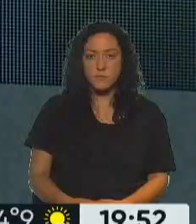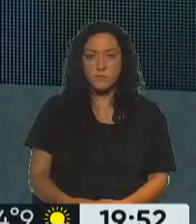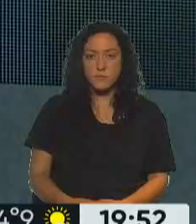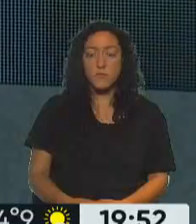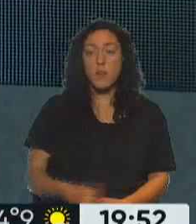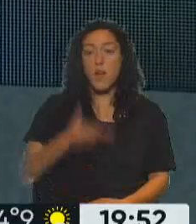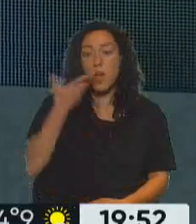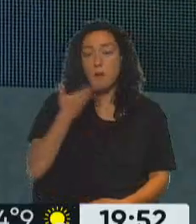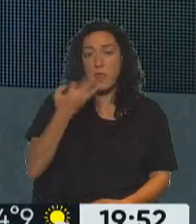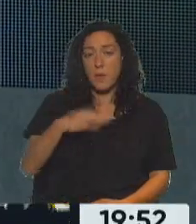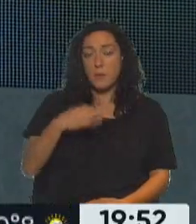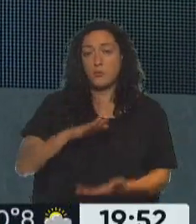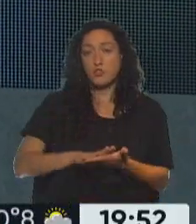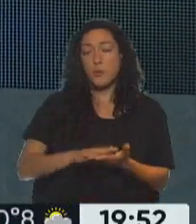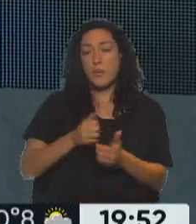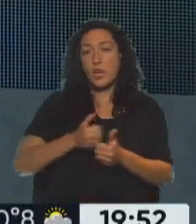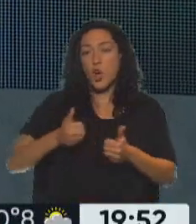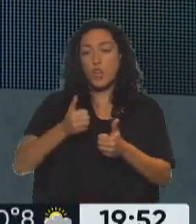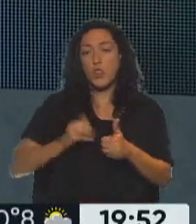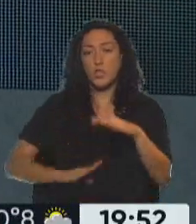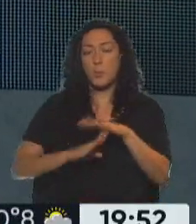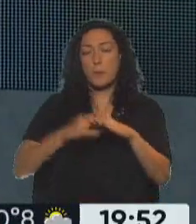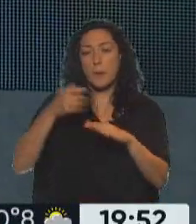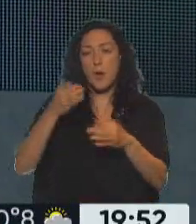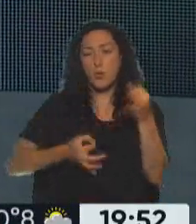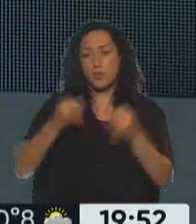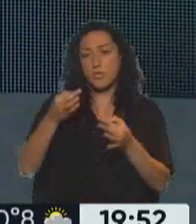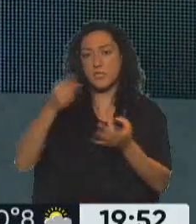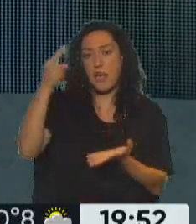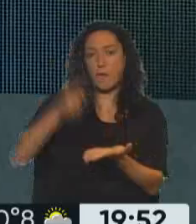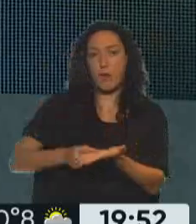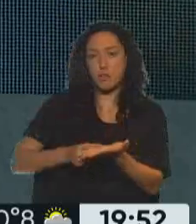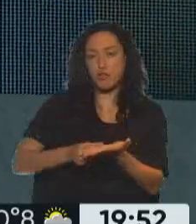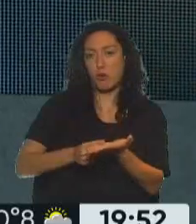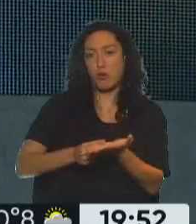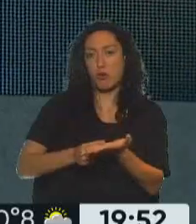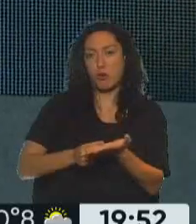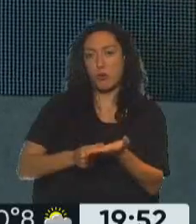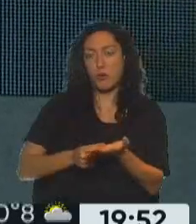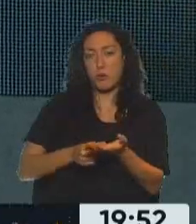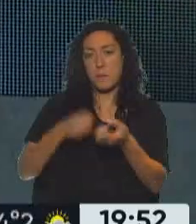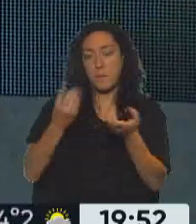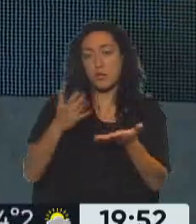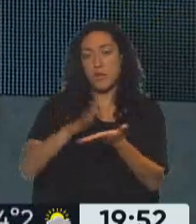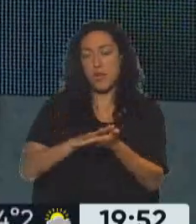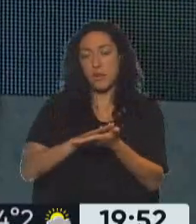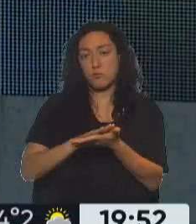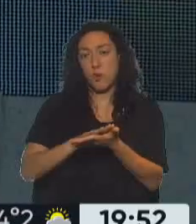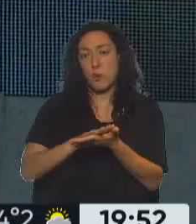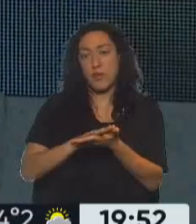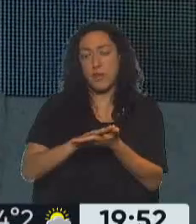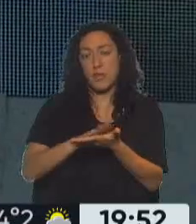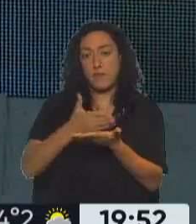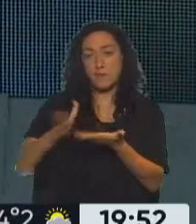Tenemos que hablar de este fallo de la Corte Suprema de Justicia sobre que toma decisión sobre el Consejo de la Magistratura, deja fuera a